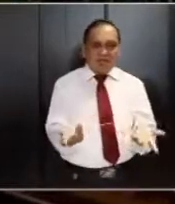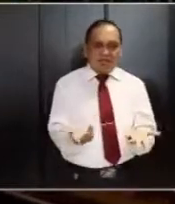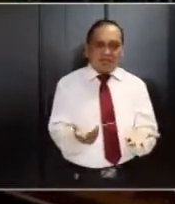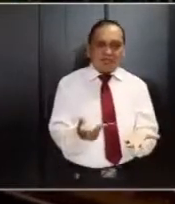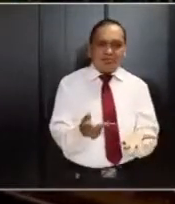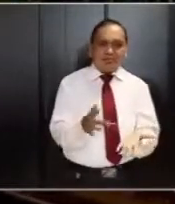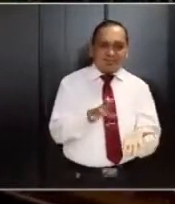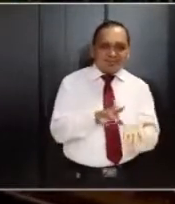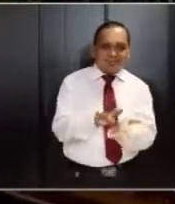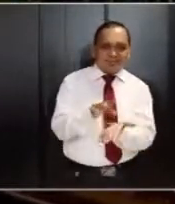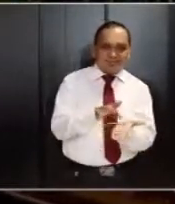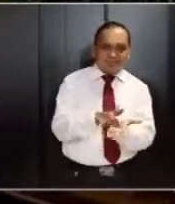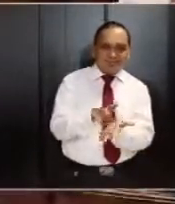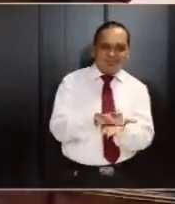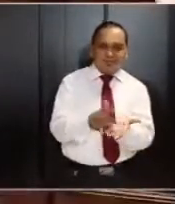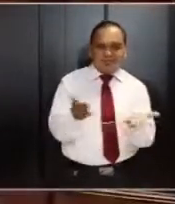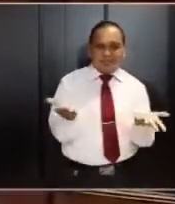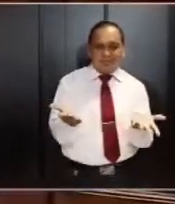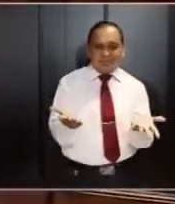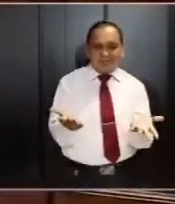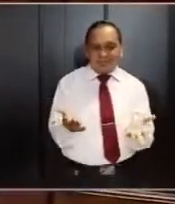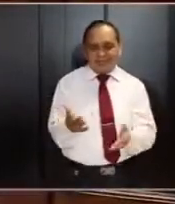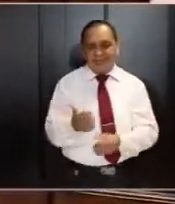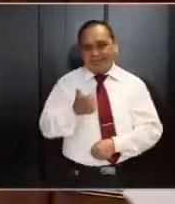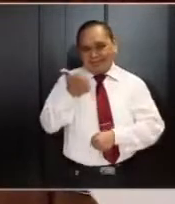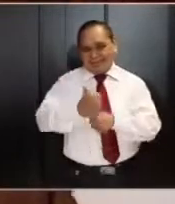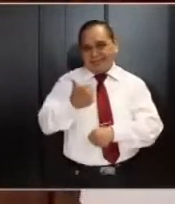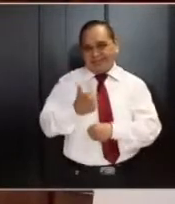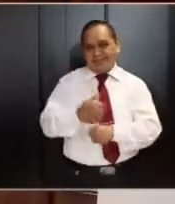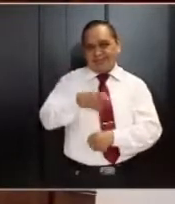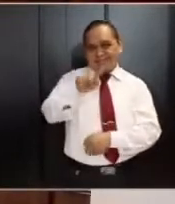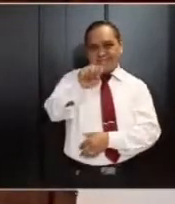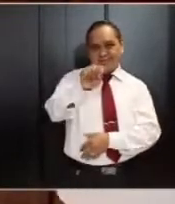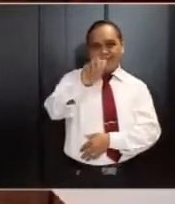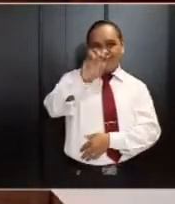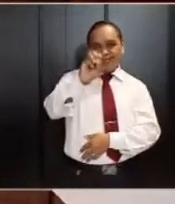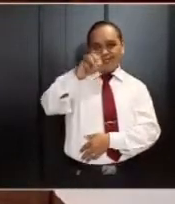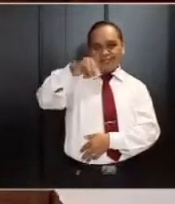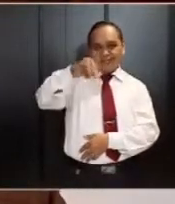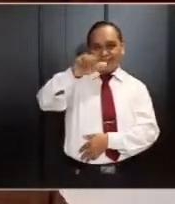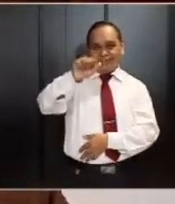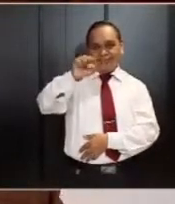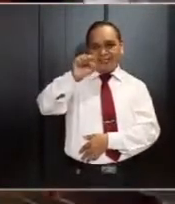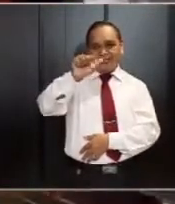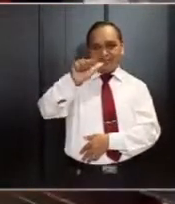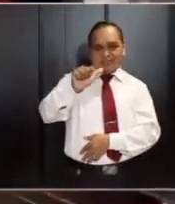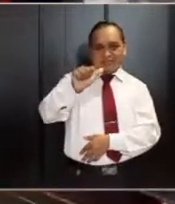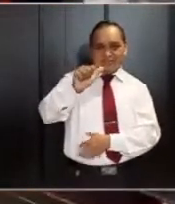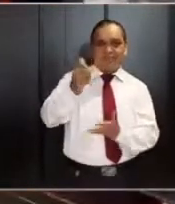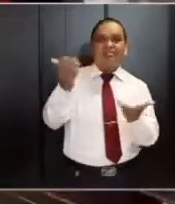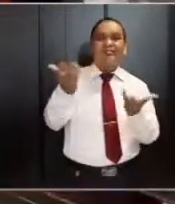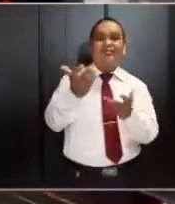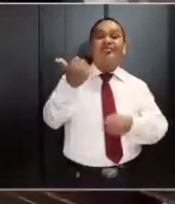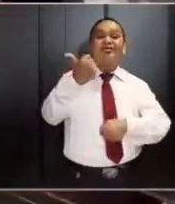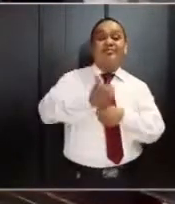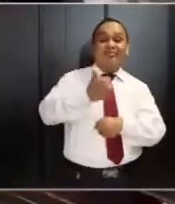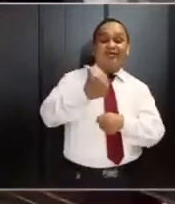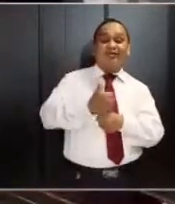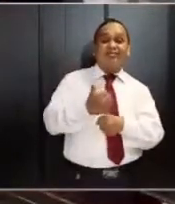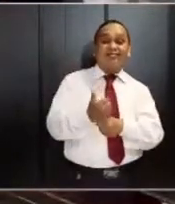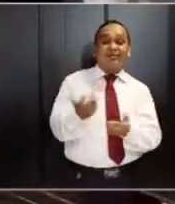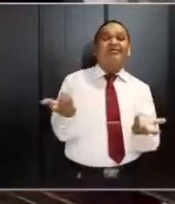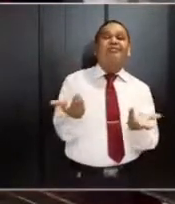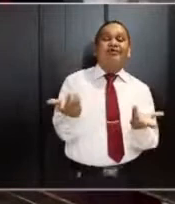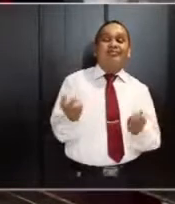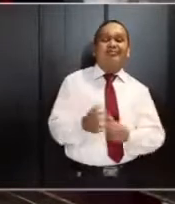que fue muy lindo tener una abuelita Tomasita. Tomasita, ¿y por qué te llamas Tomasa? ¿Por mi abuelita? Por mi